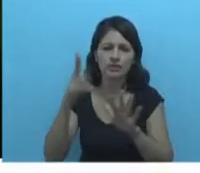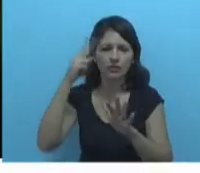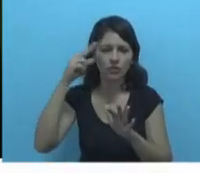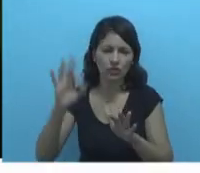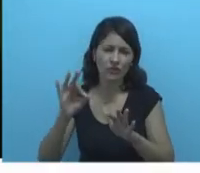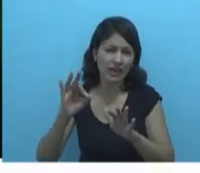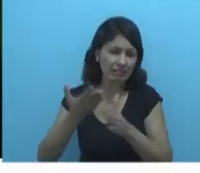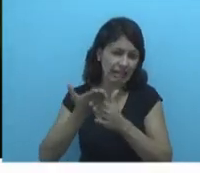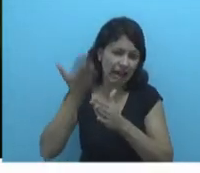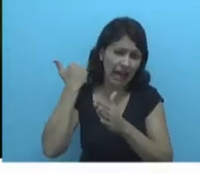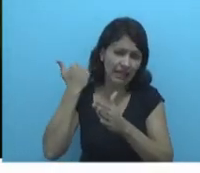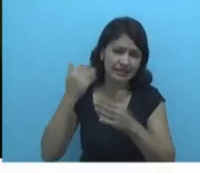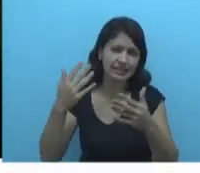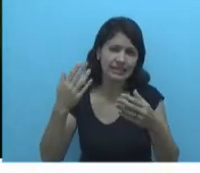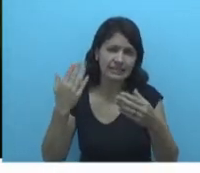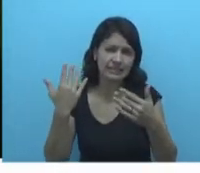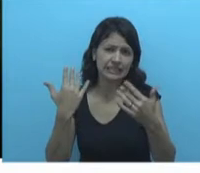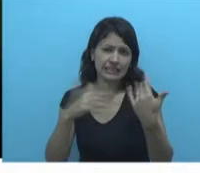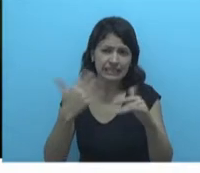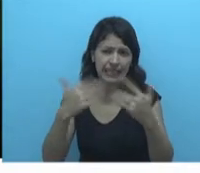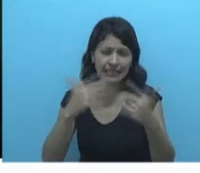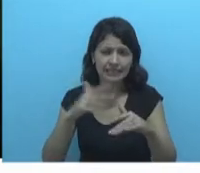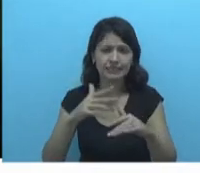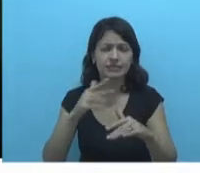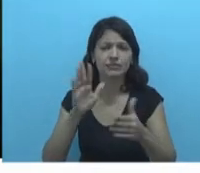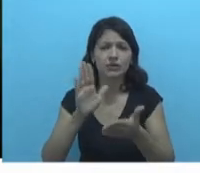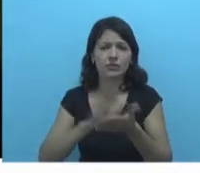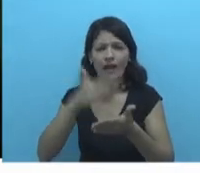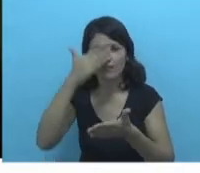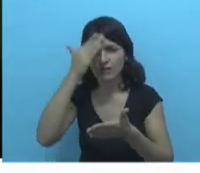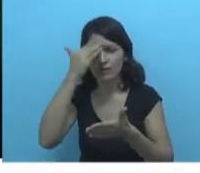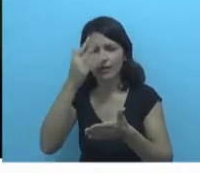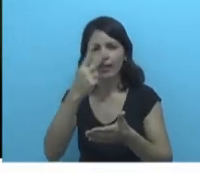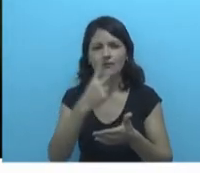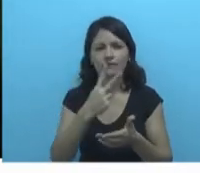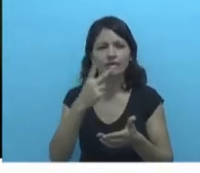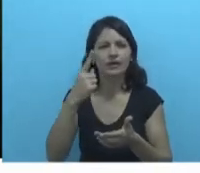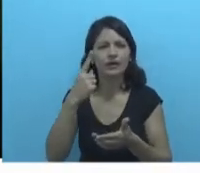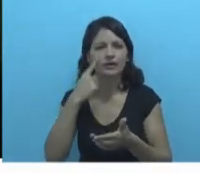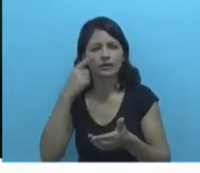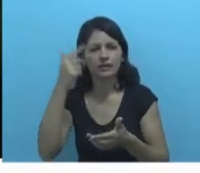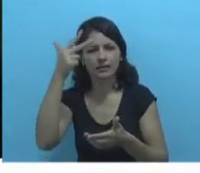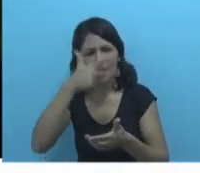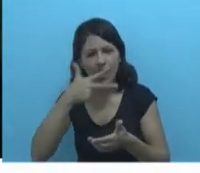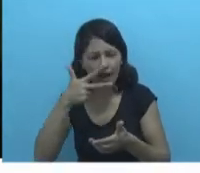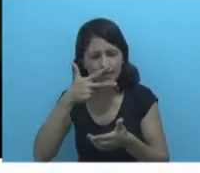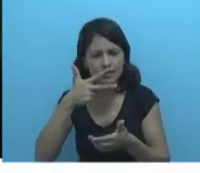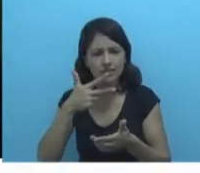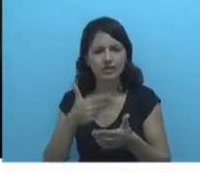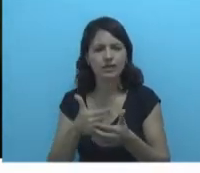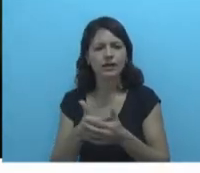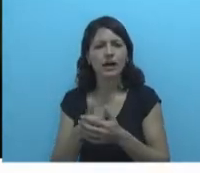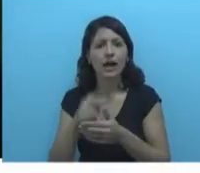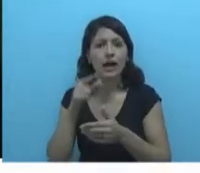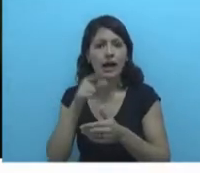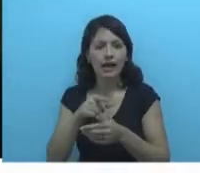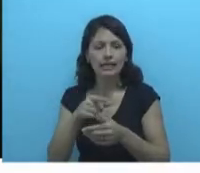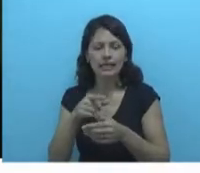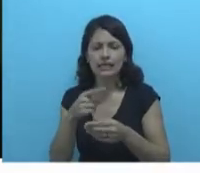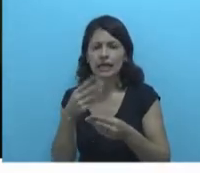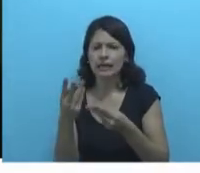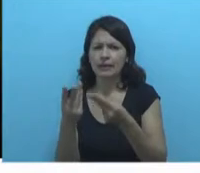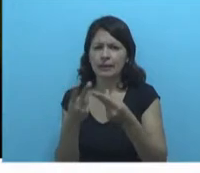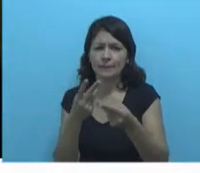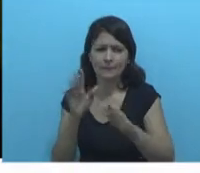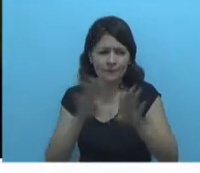puso claramente el problema del acceso al medicamento, particularmente los antirretrovirales,